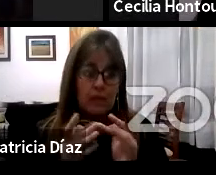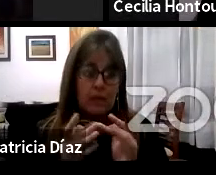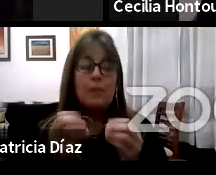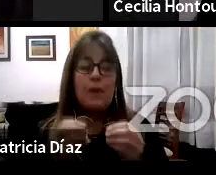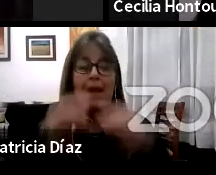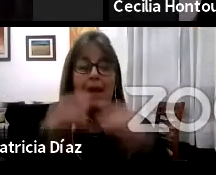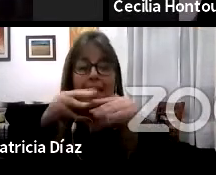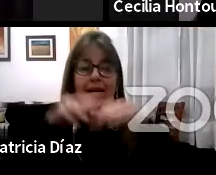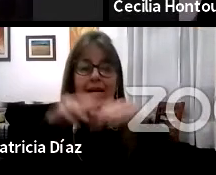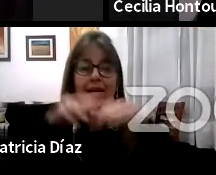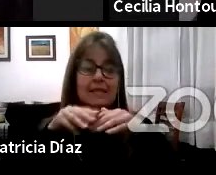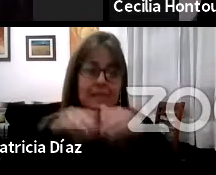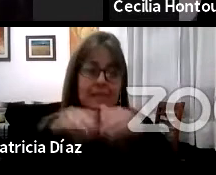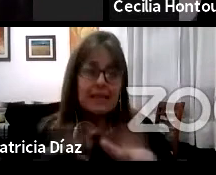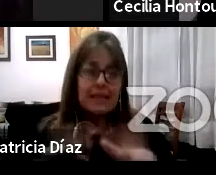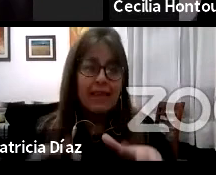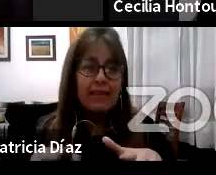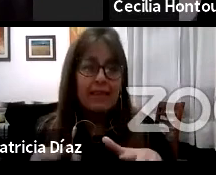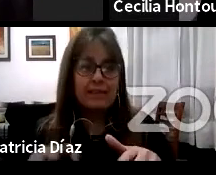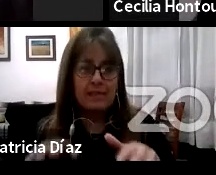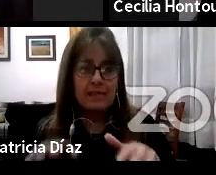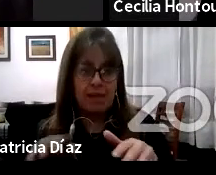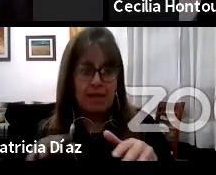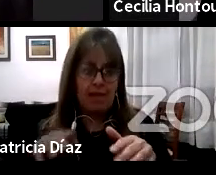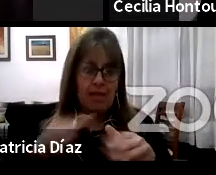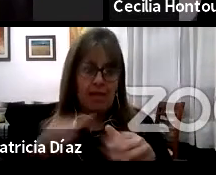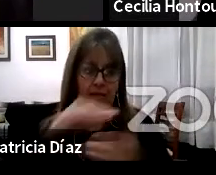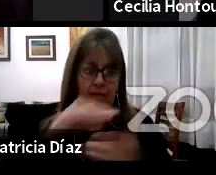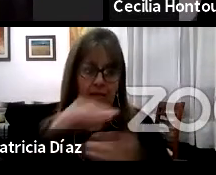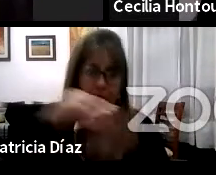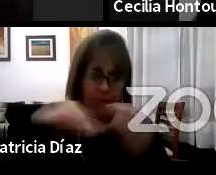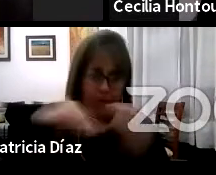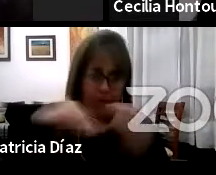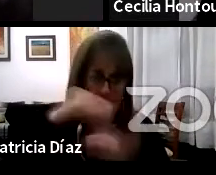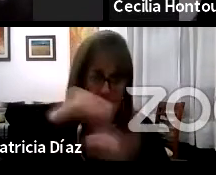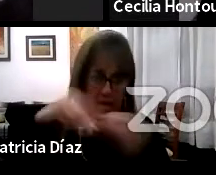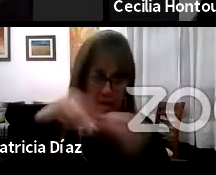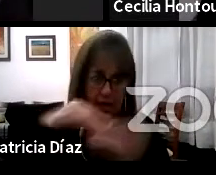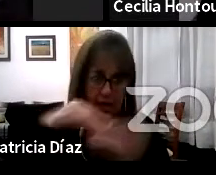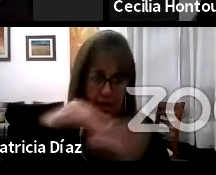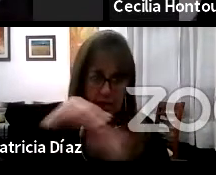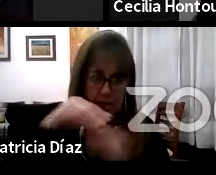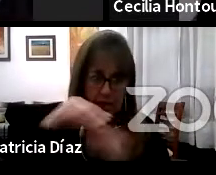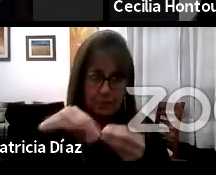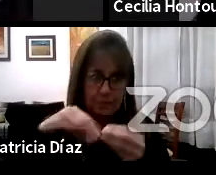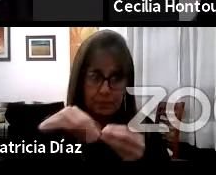familiares u otros. Claro. O quien tenga ese dato también, o